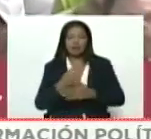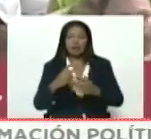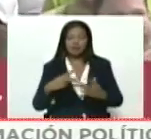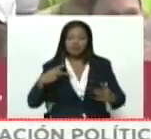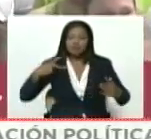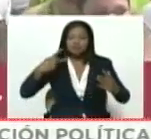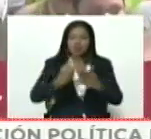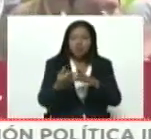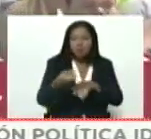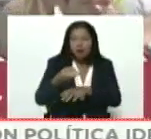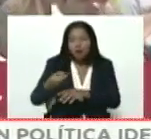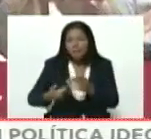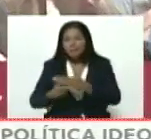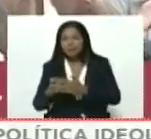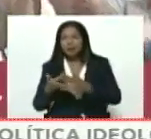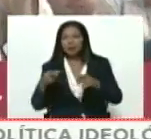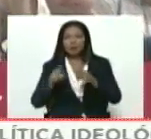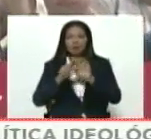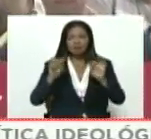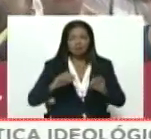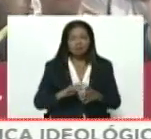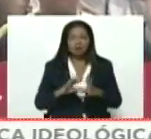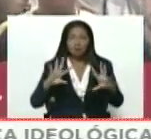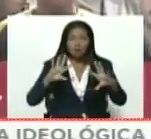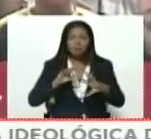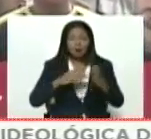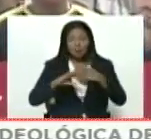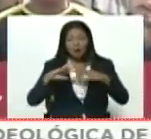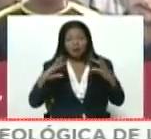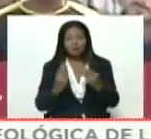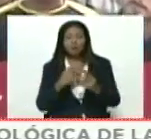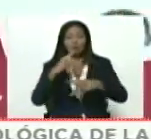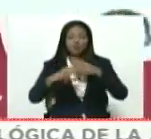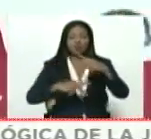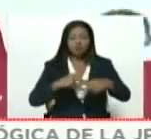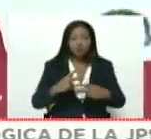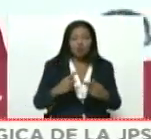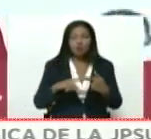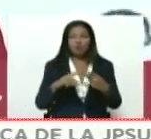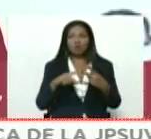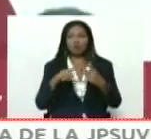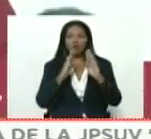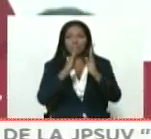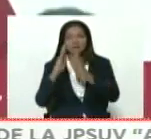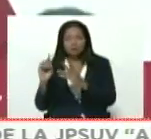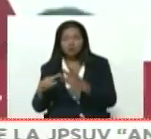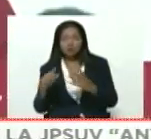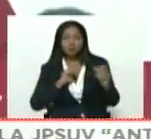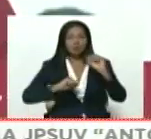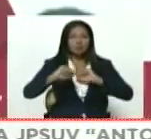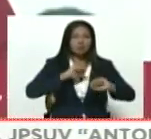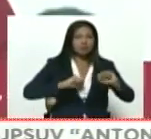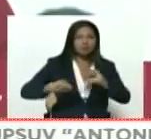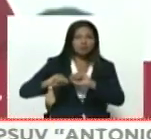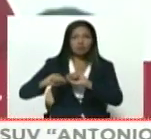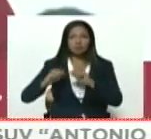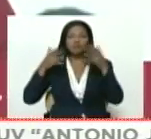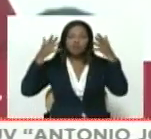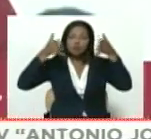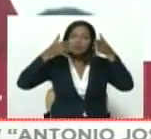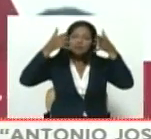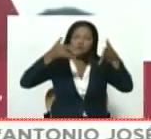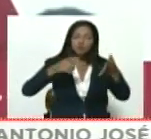voluntades para la causa justa. Producción, organización, movilización,